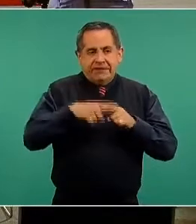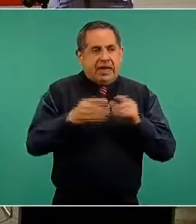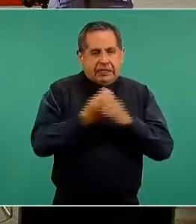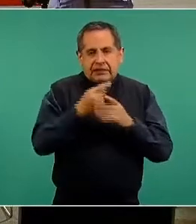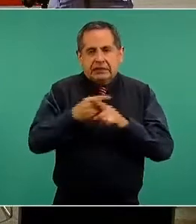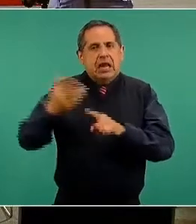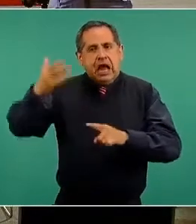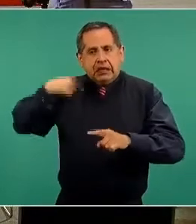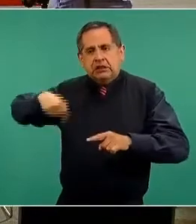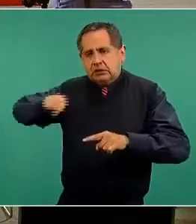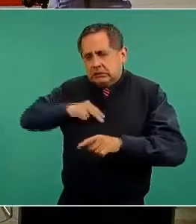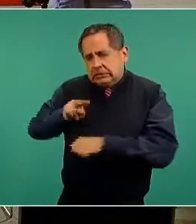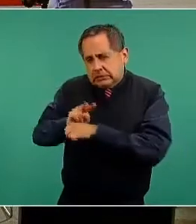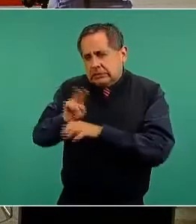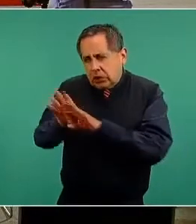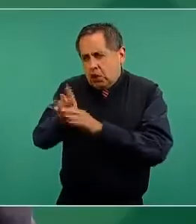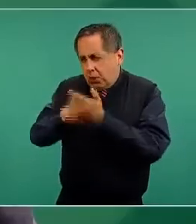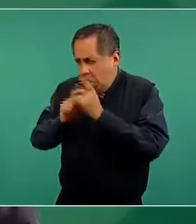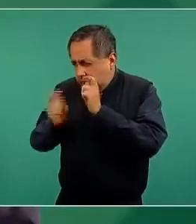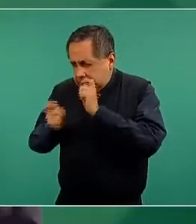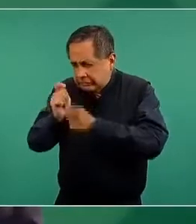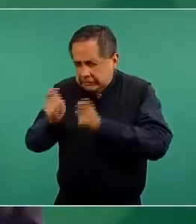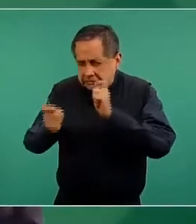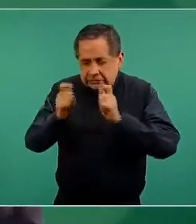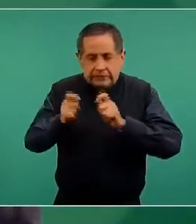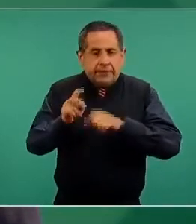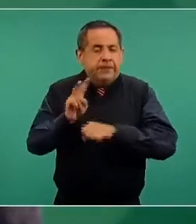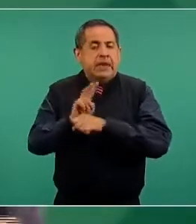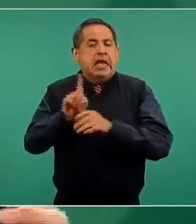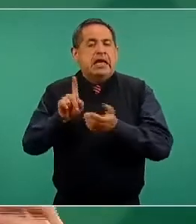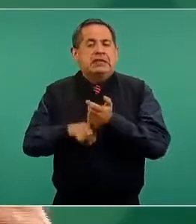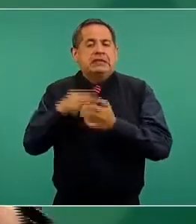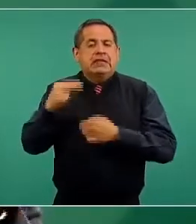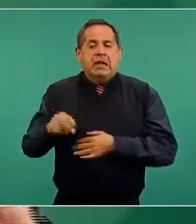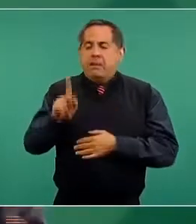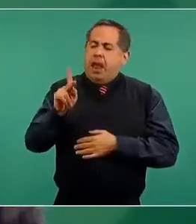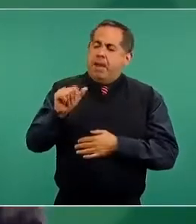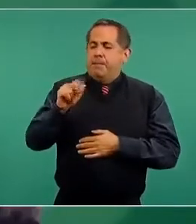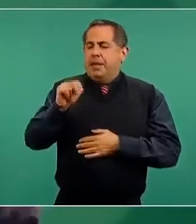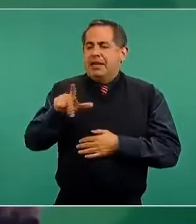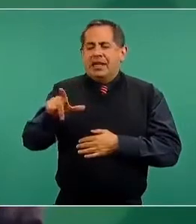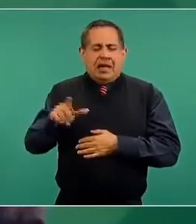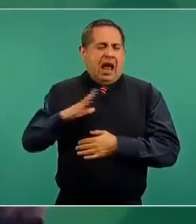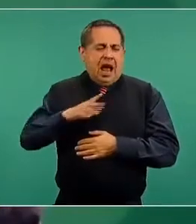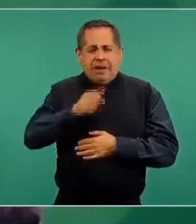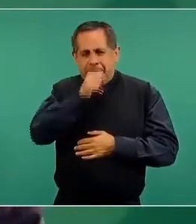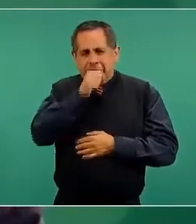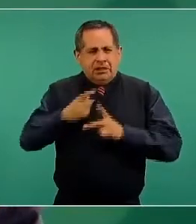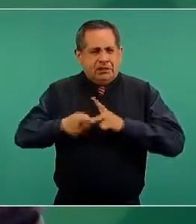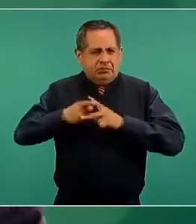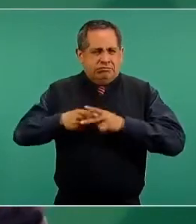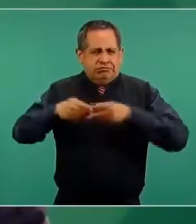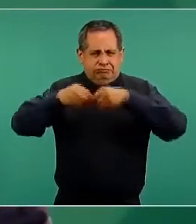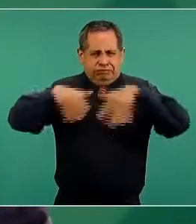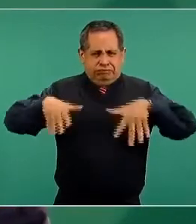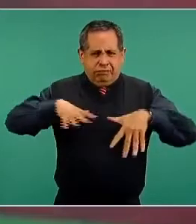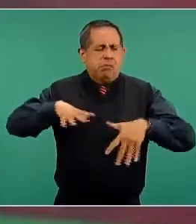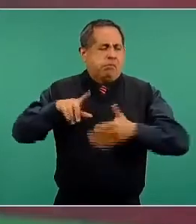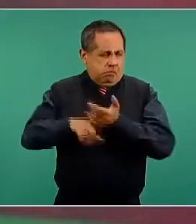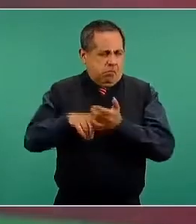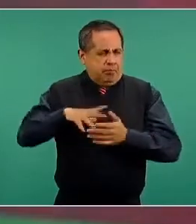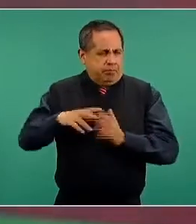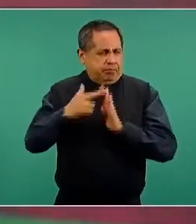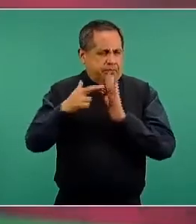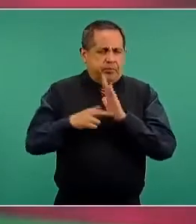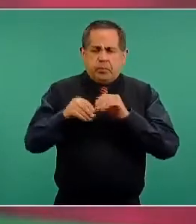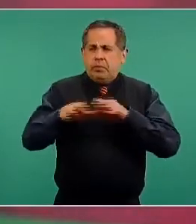rutinaria. Y se realizan lo que le llamamos vigilancia en paneles. Hay un algoritmo, todo esto es información pública, hay un